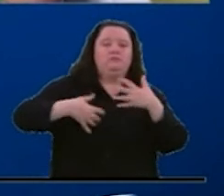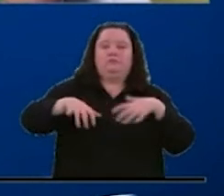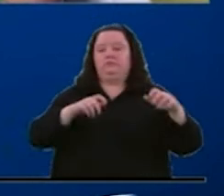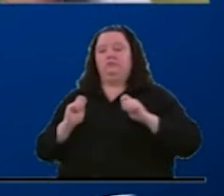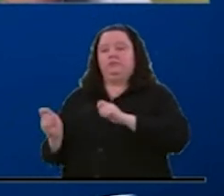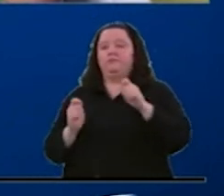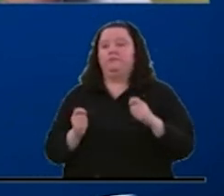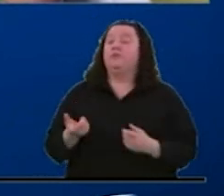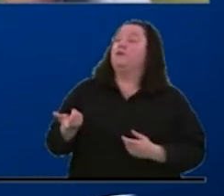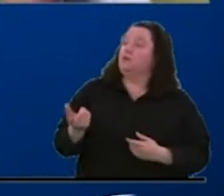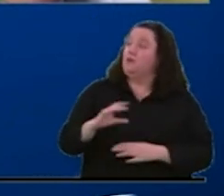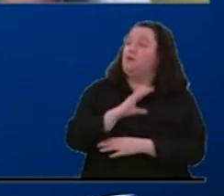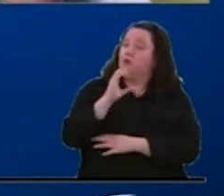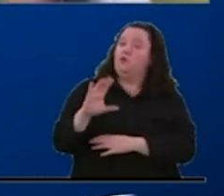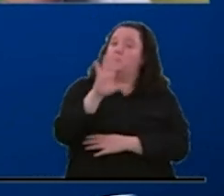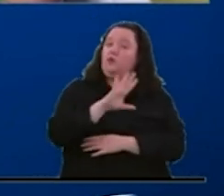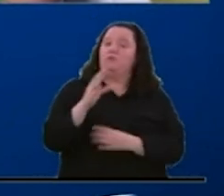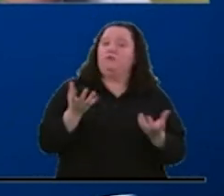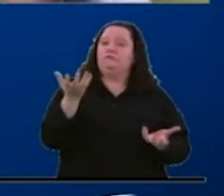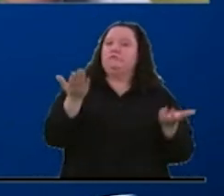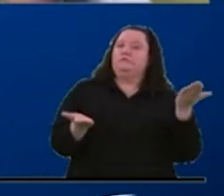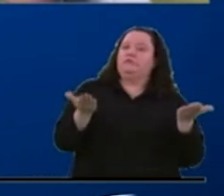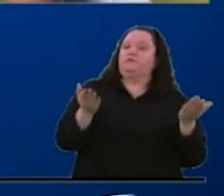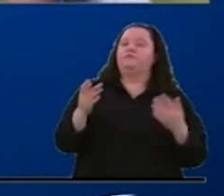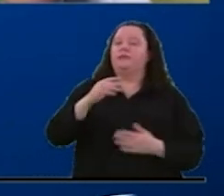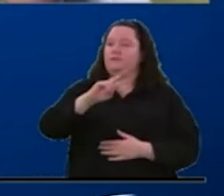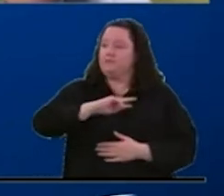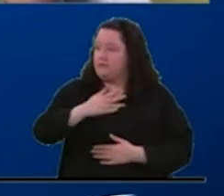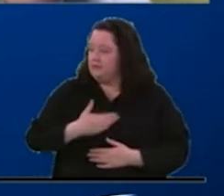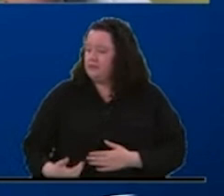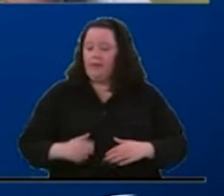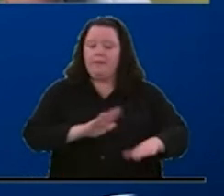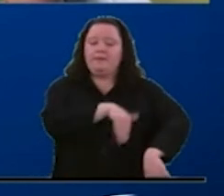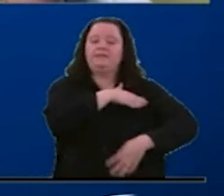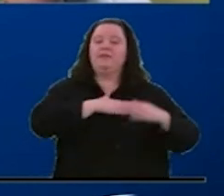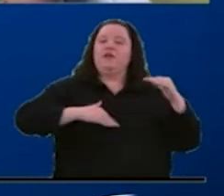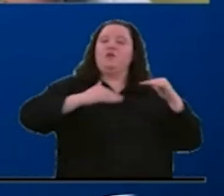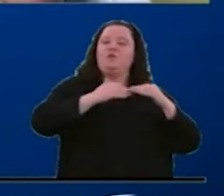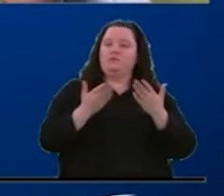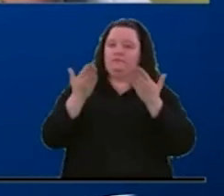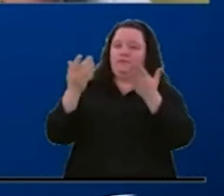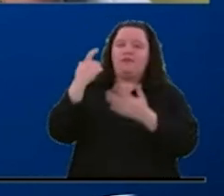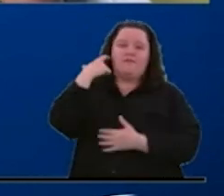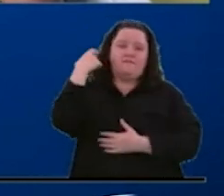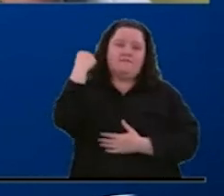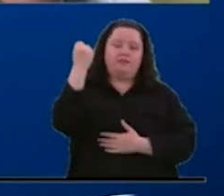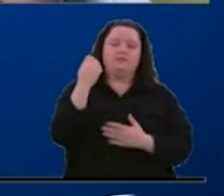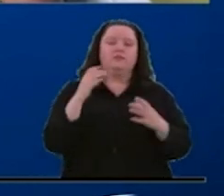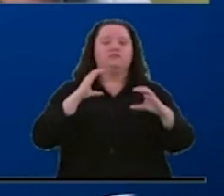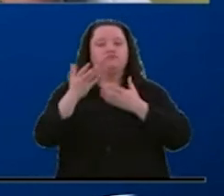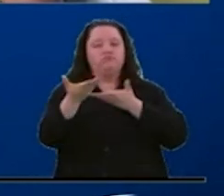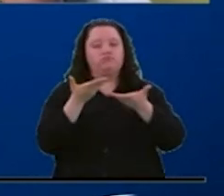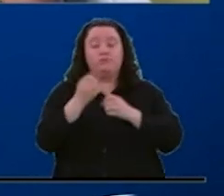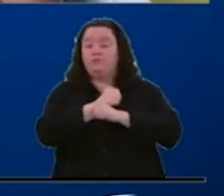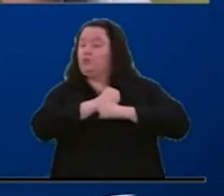en este país. Señora Vicepresidenta y Ministra de la Igualdad, Francia Márquez, muchas gracias por esta comunicación